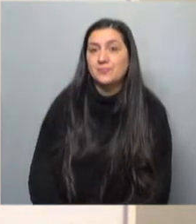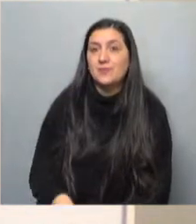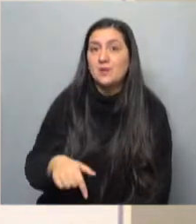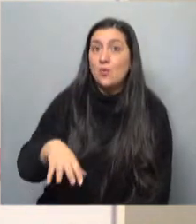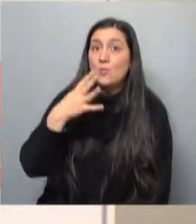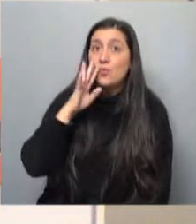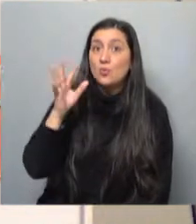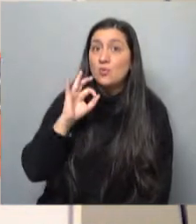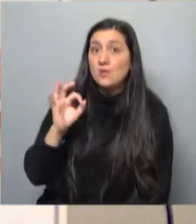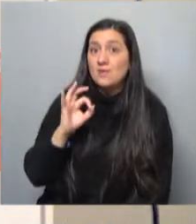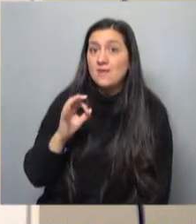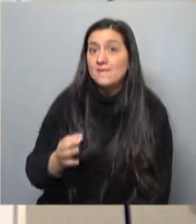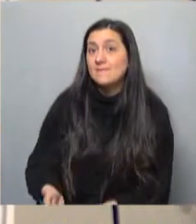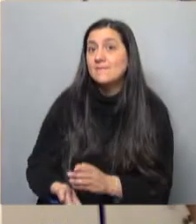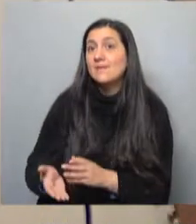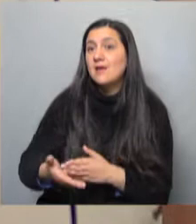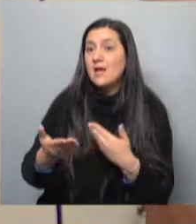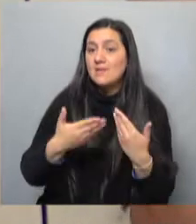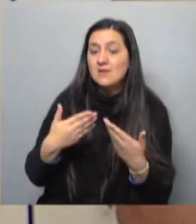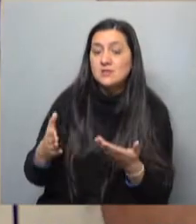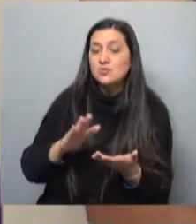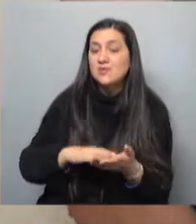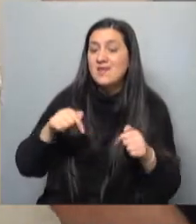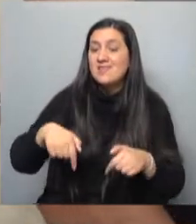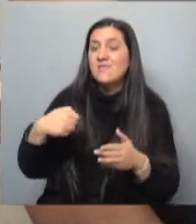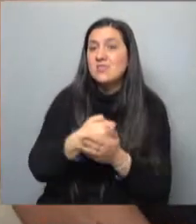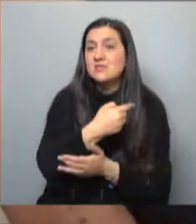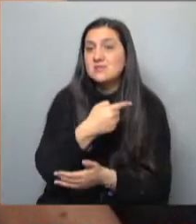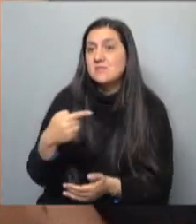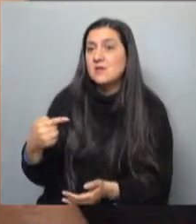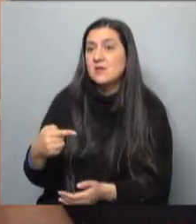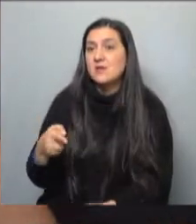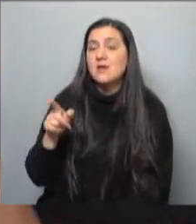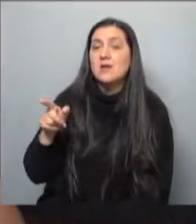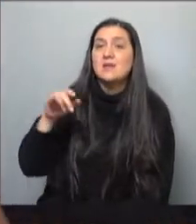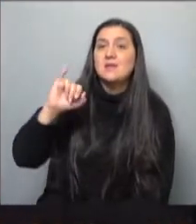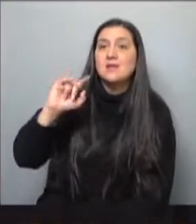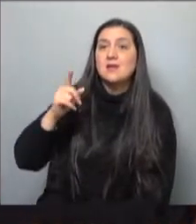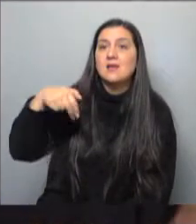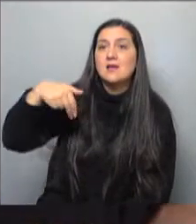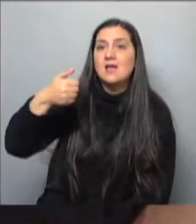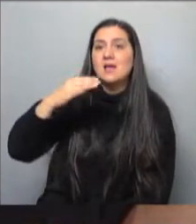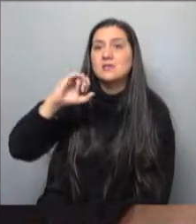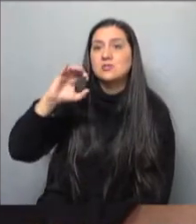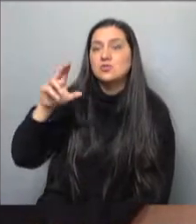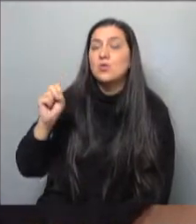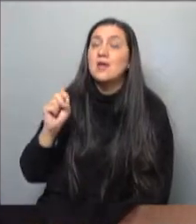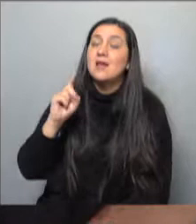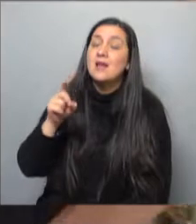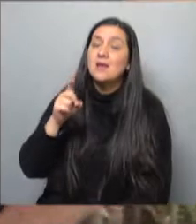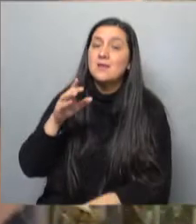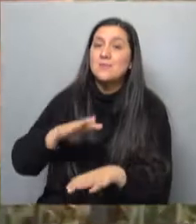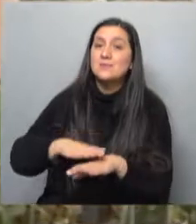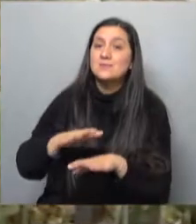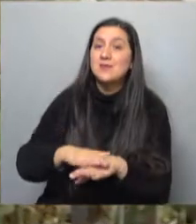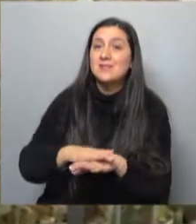estamos vamos a comentar lo que va a suceder este fin de semana. Estamos junto a Ignacio de los Campos, que es el responsable de ponerle música